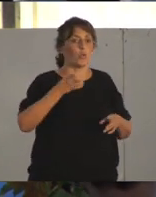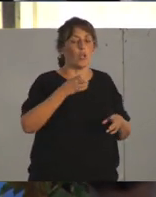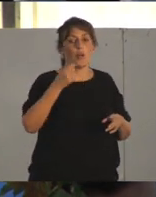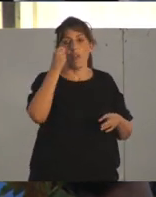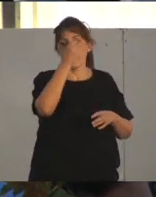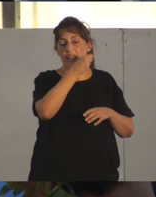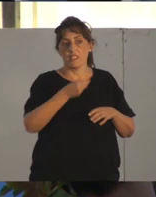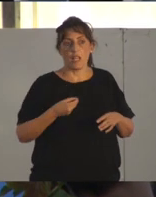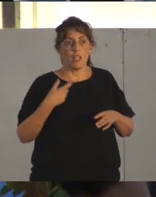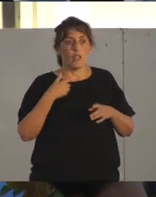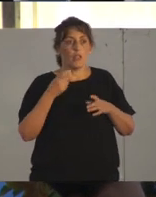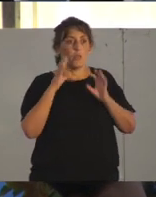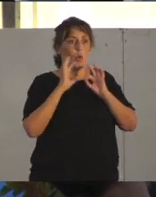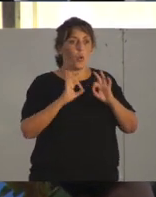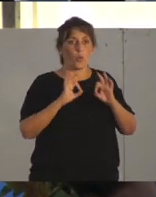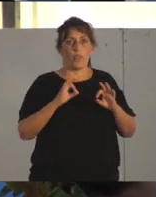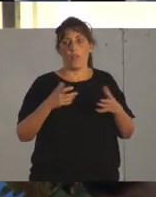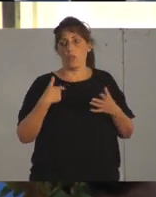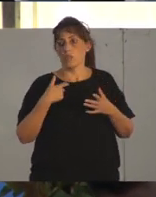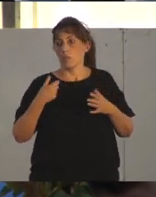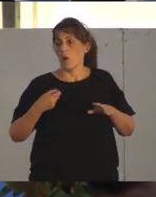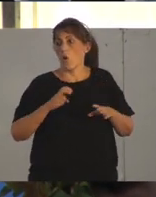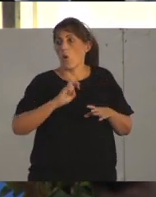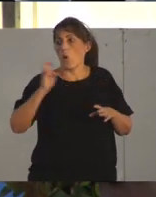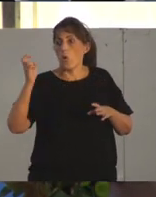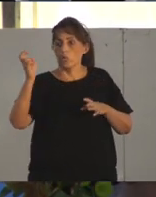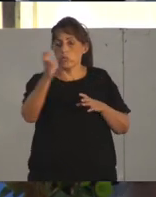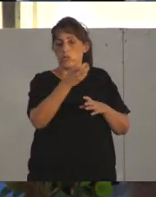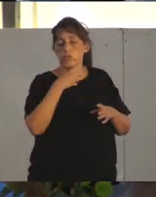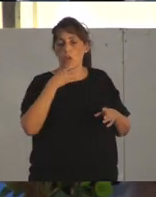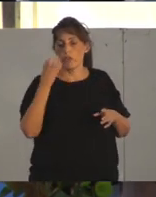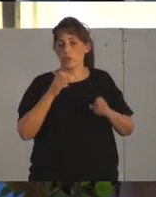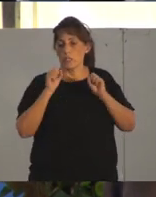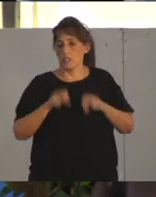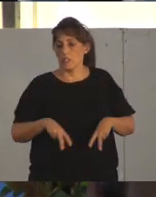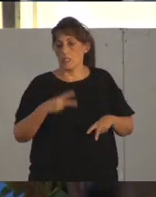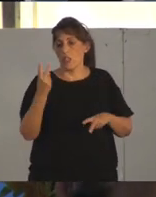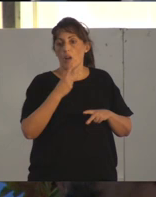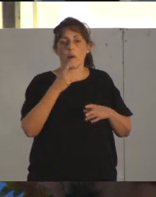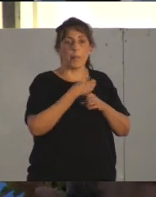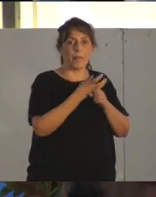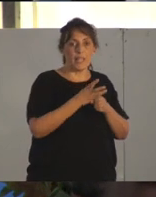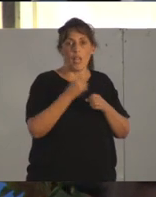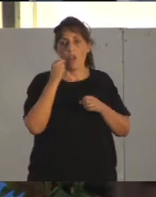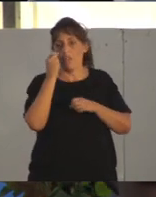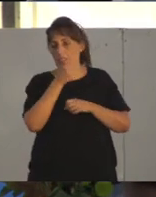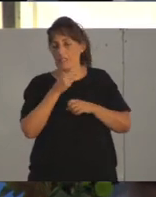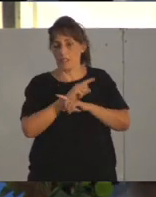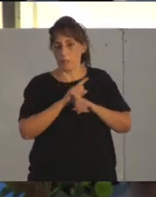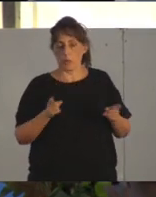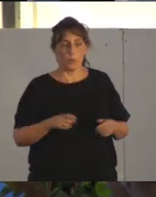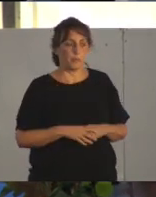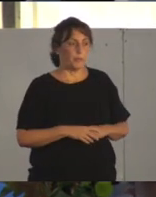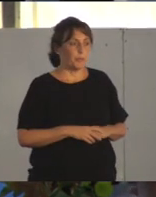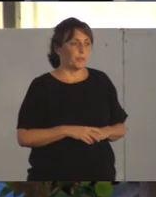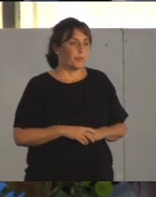fresa, tenemos un abanico de oportunidades sin utilizar esas dos frutas, ¿sí? Vale, tenemos